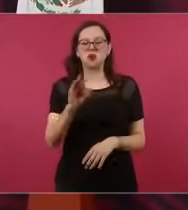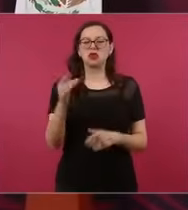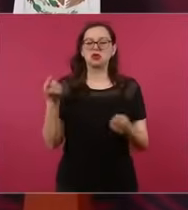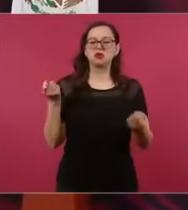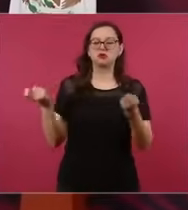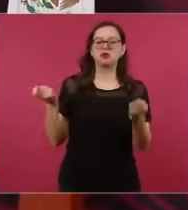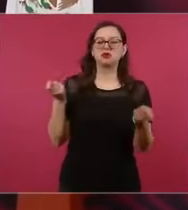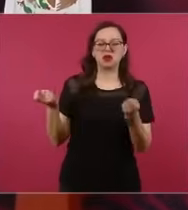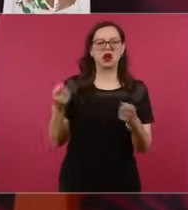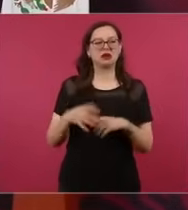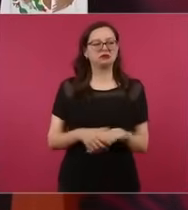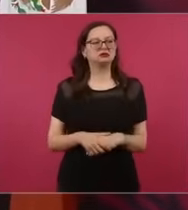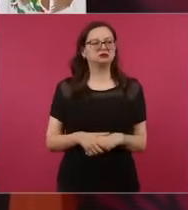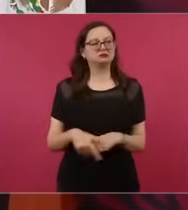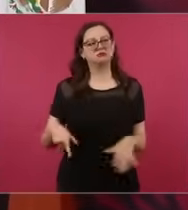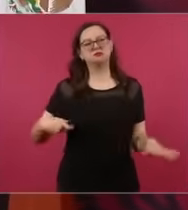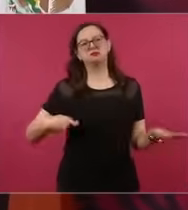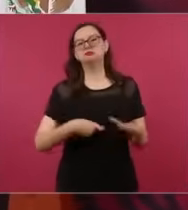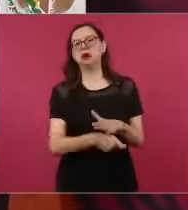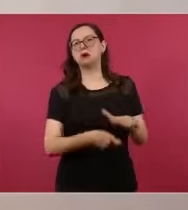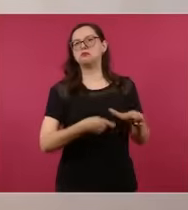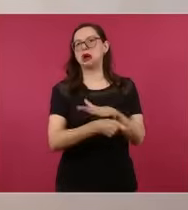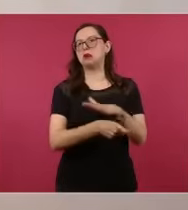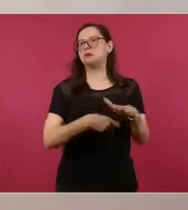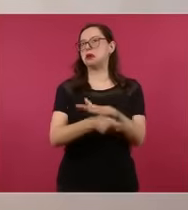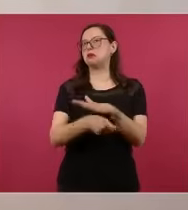se cuenta con dinero,